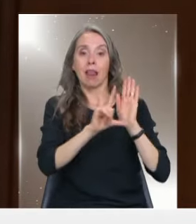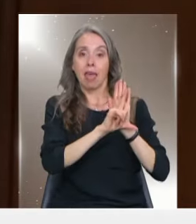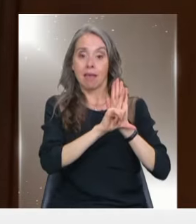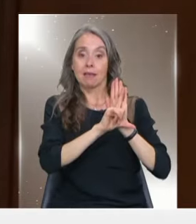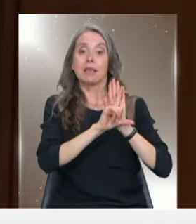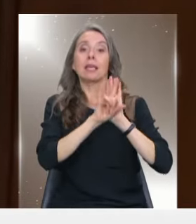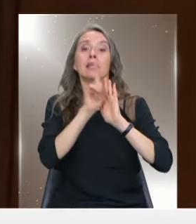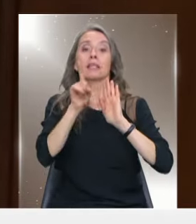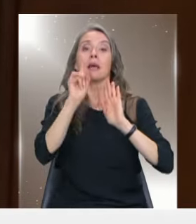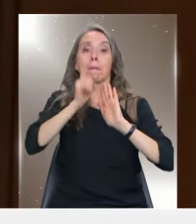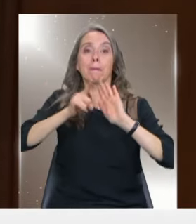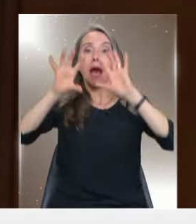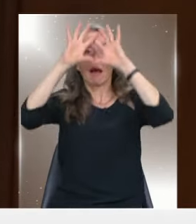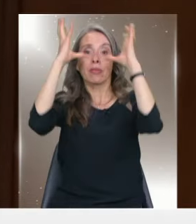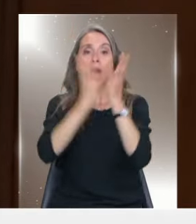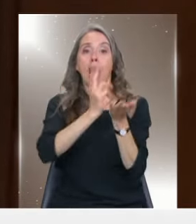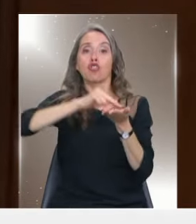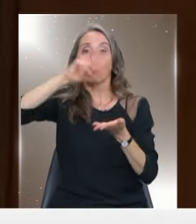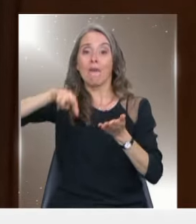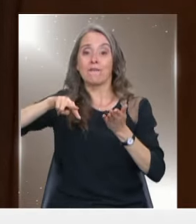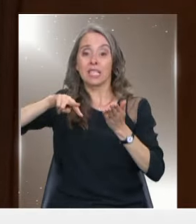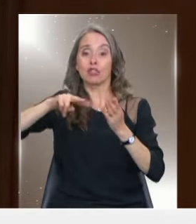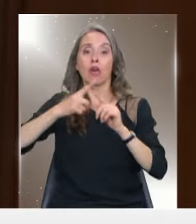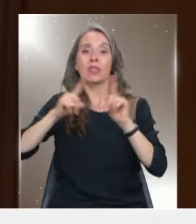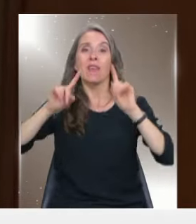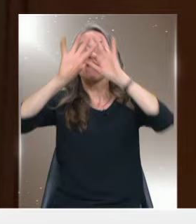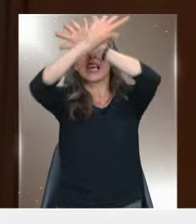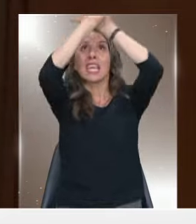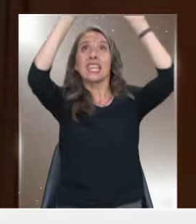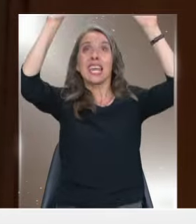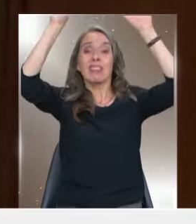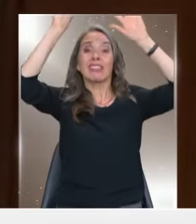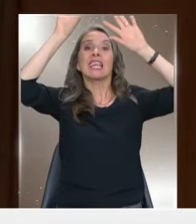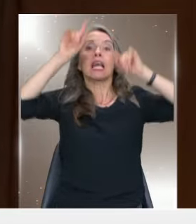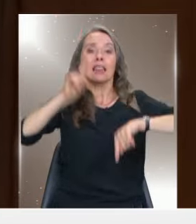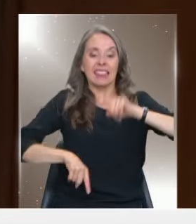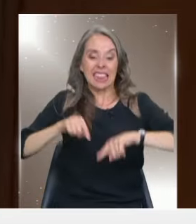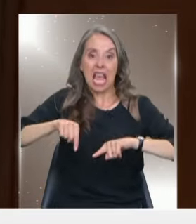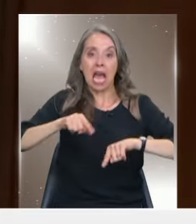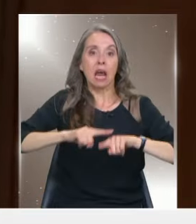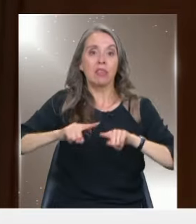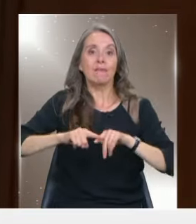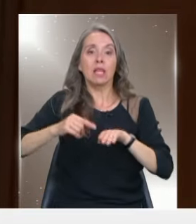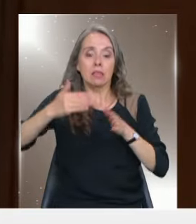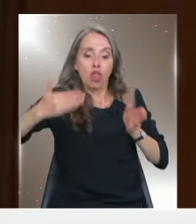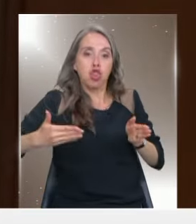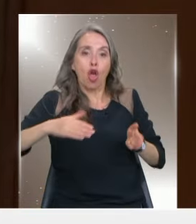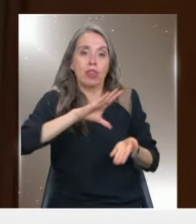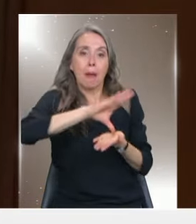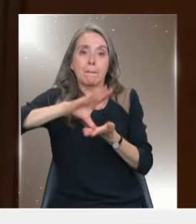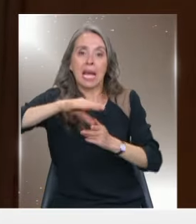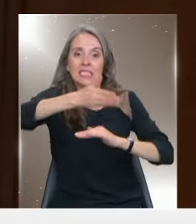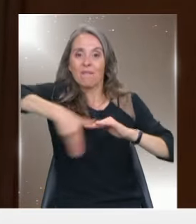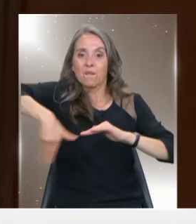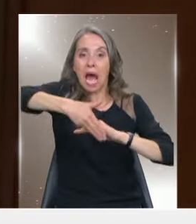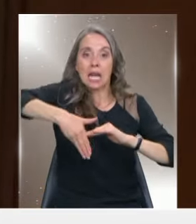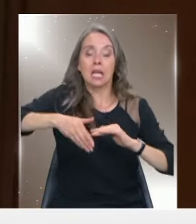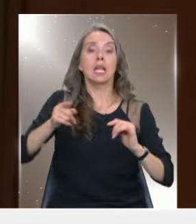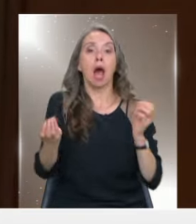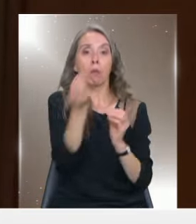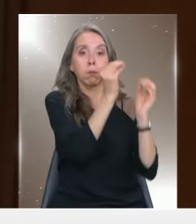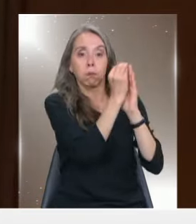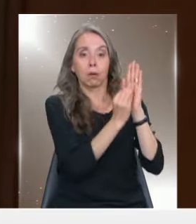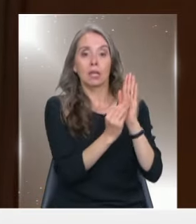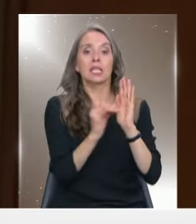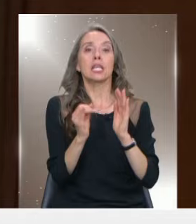aplica al espacio aéreo es completamente distinto del espacio extraterrestre. Por lo tanto, va a ser muy importante ahora definirlo. Y ciertamente desafíos